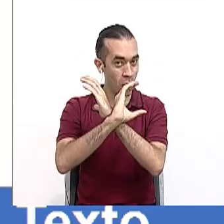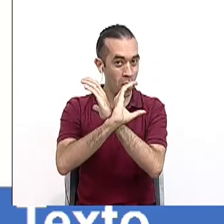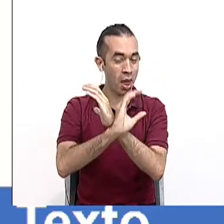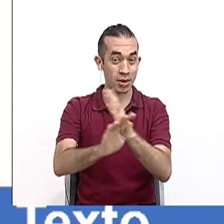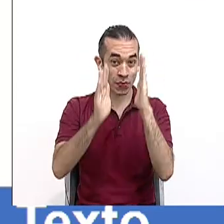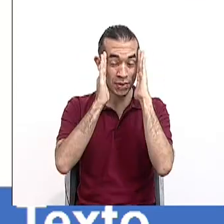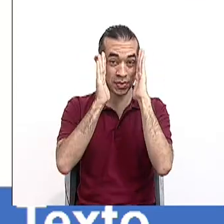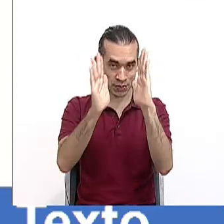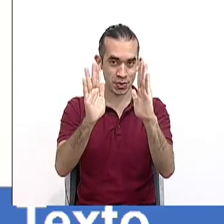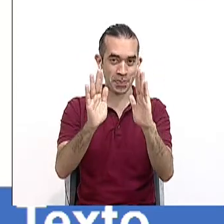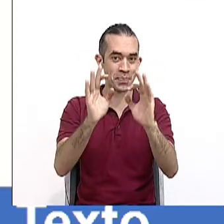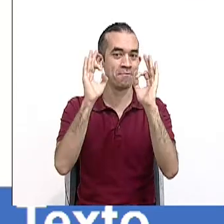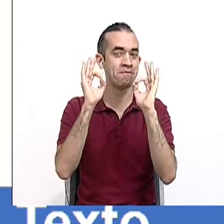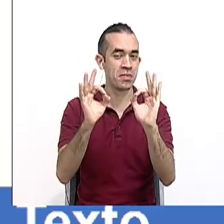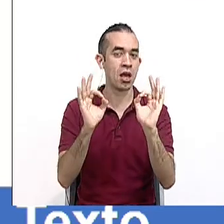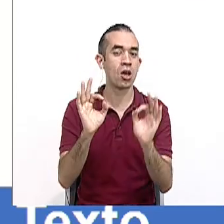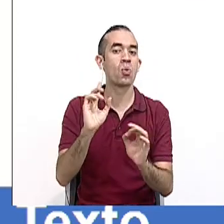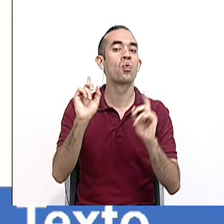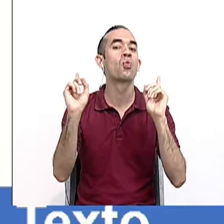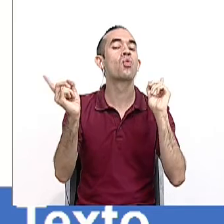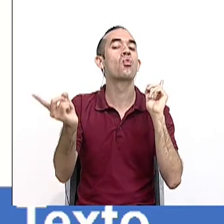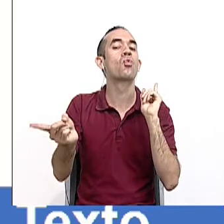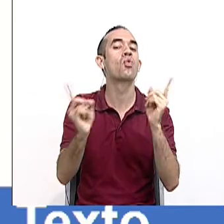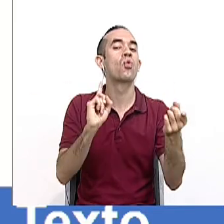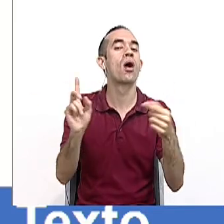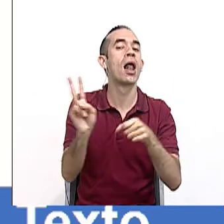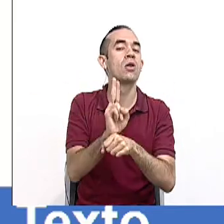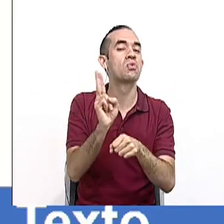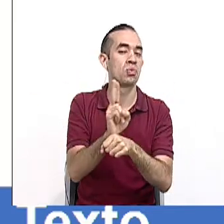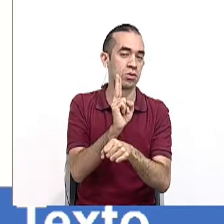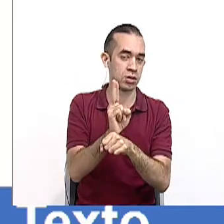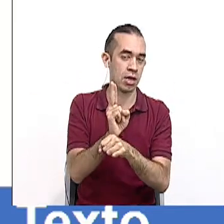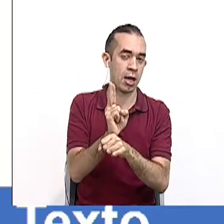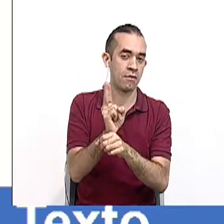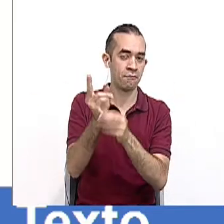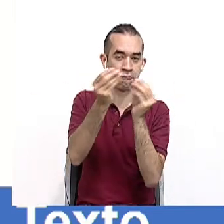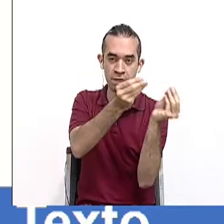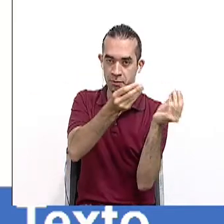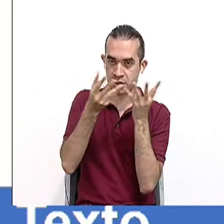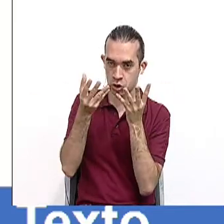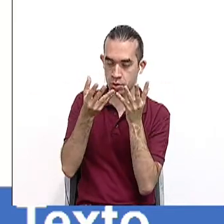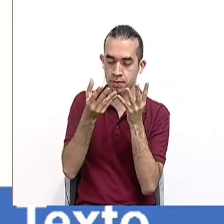que fijarse bien en esas fuentes. Más adelante lo veremos.